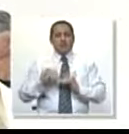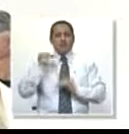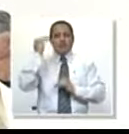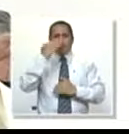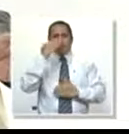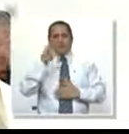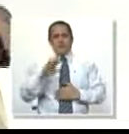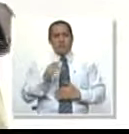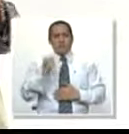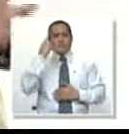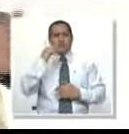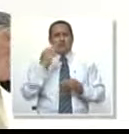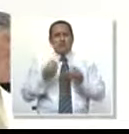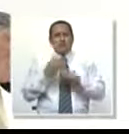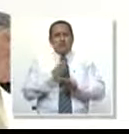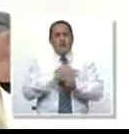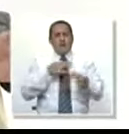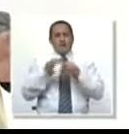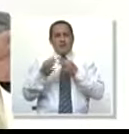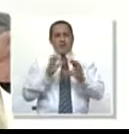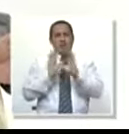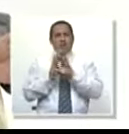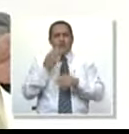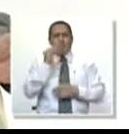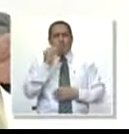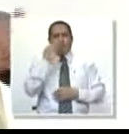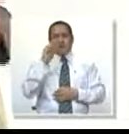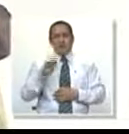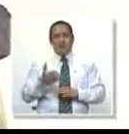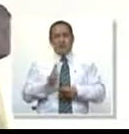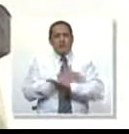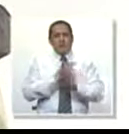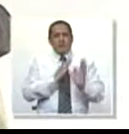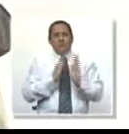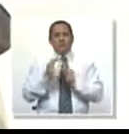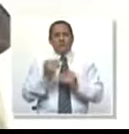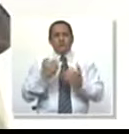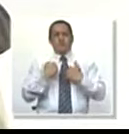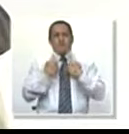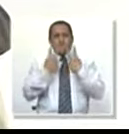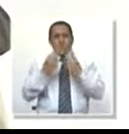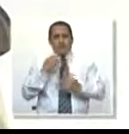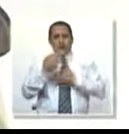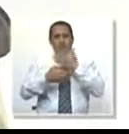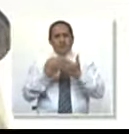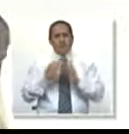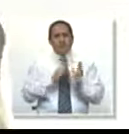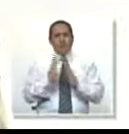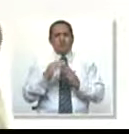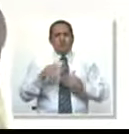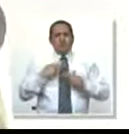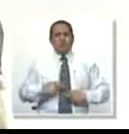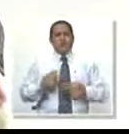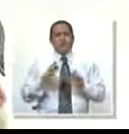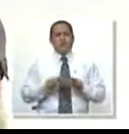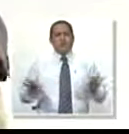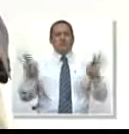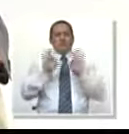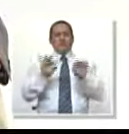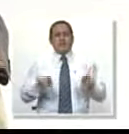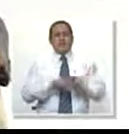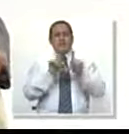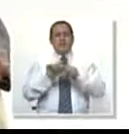superior del niño entender como dice el título primario de los niños y adolescentes el tema que todo proceso debe ser ventilado como un proceso humano hecho algo que es muy importante